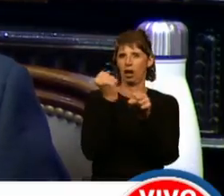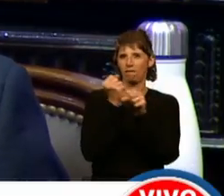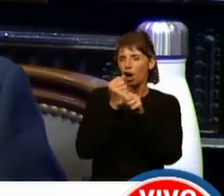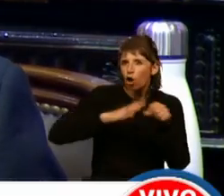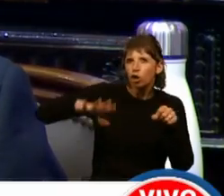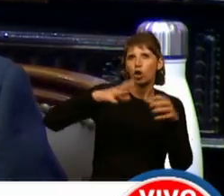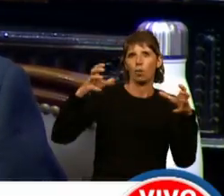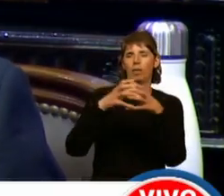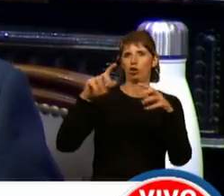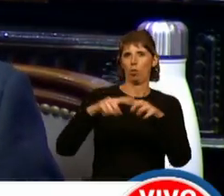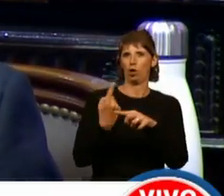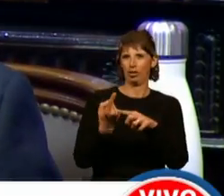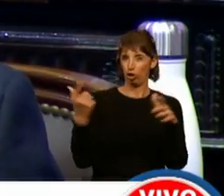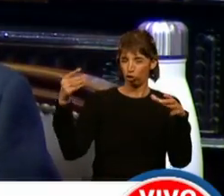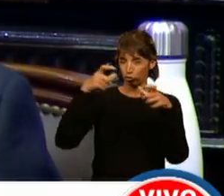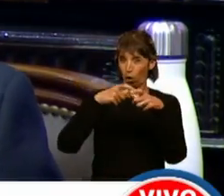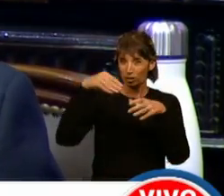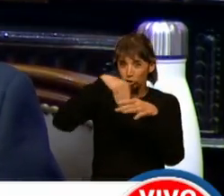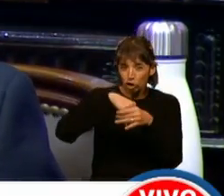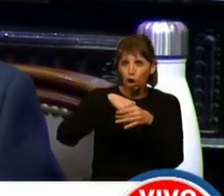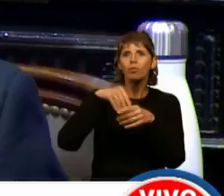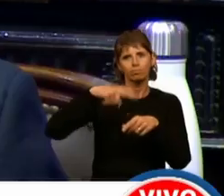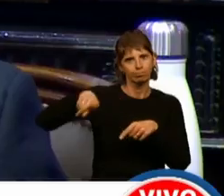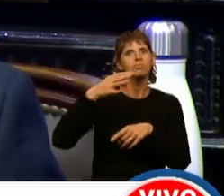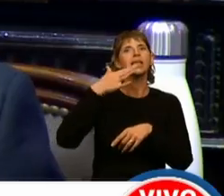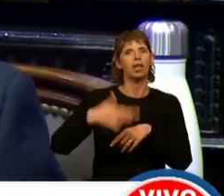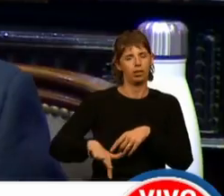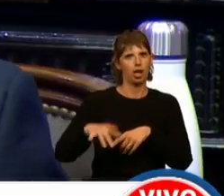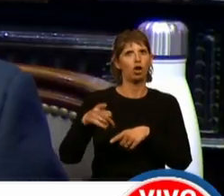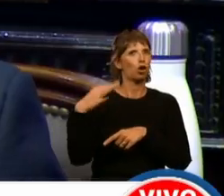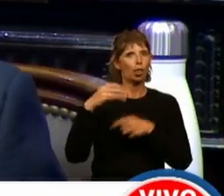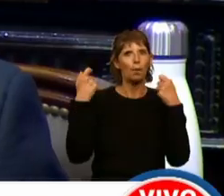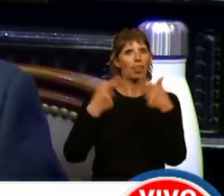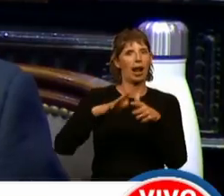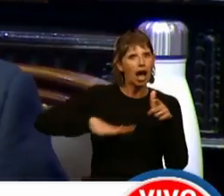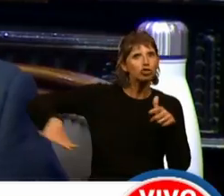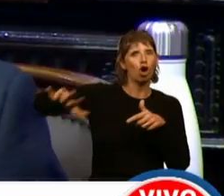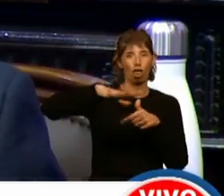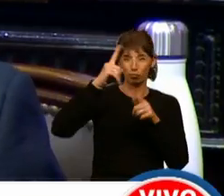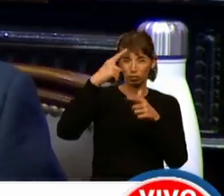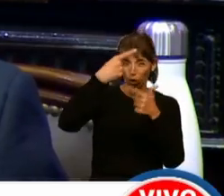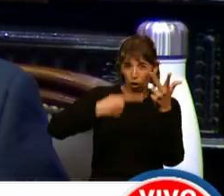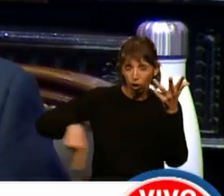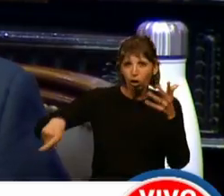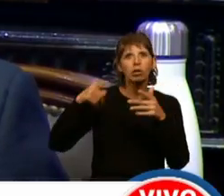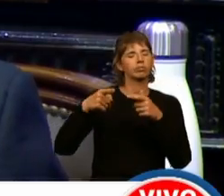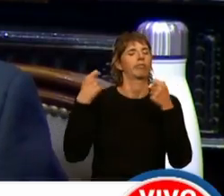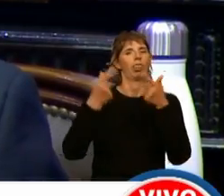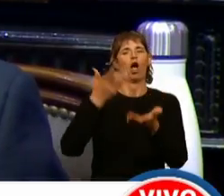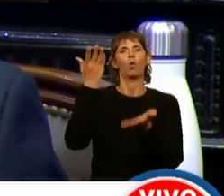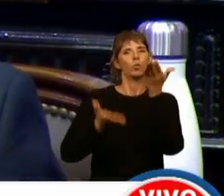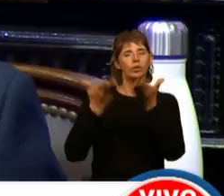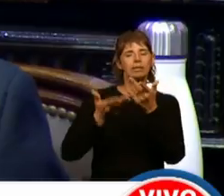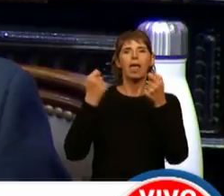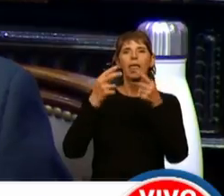políticos de la comisión de entender que había que extender la zona y que esto es también un acto de justicia y de federalismo